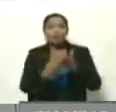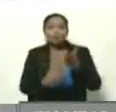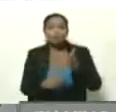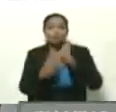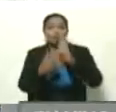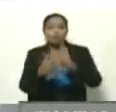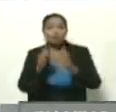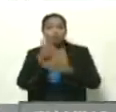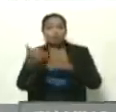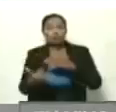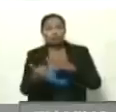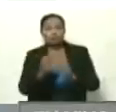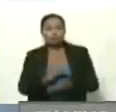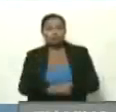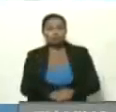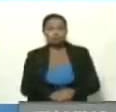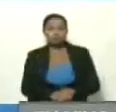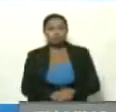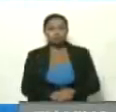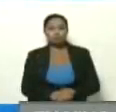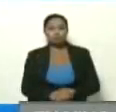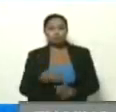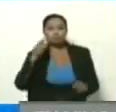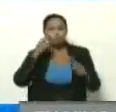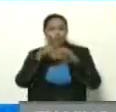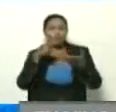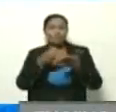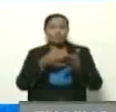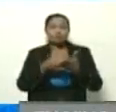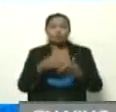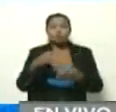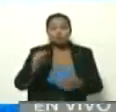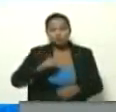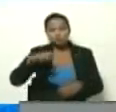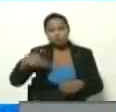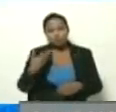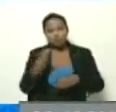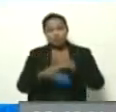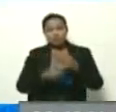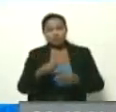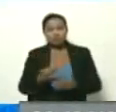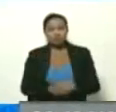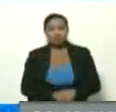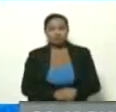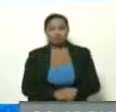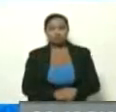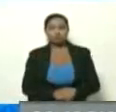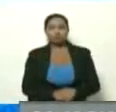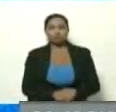de proyectos, la viabilidad de la inversión posible, las